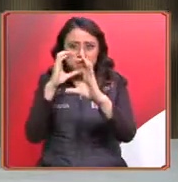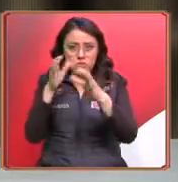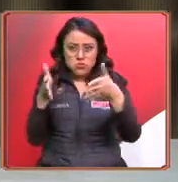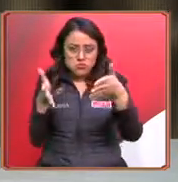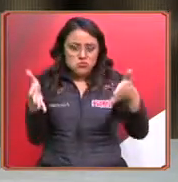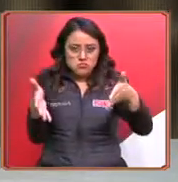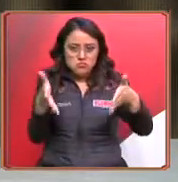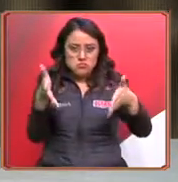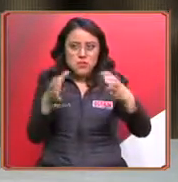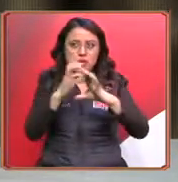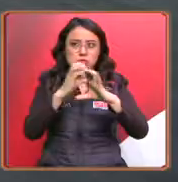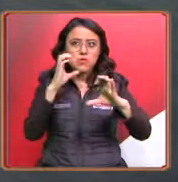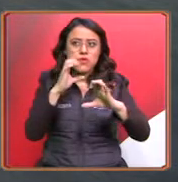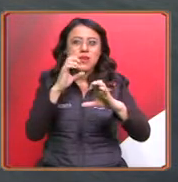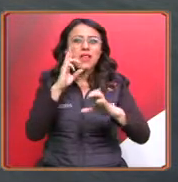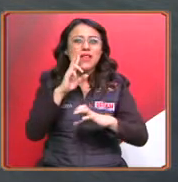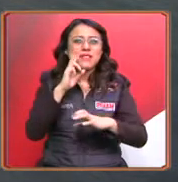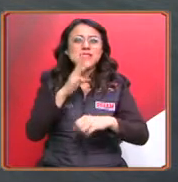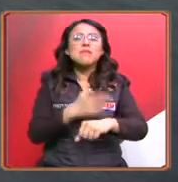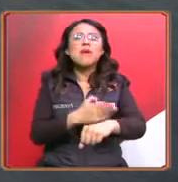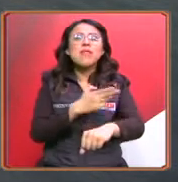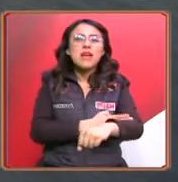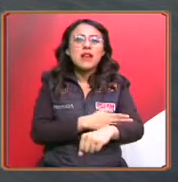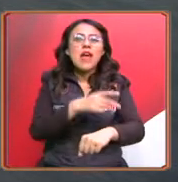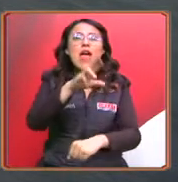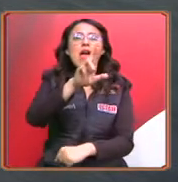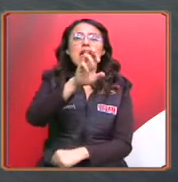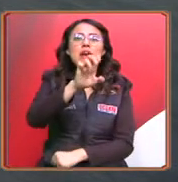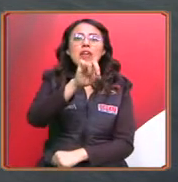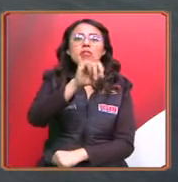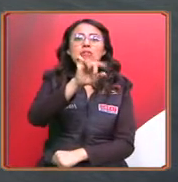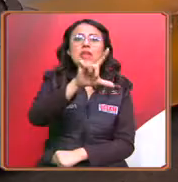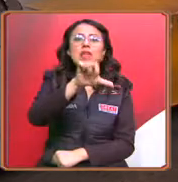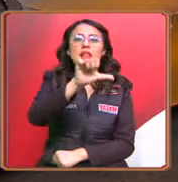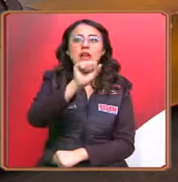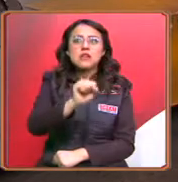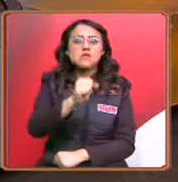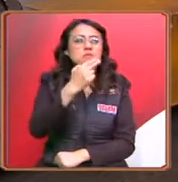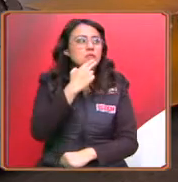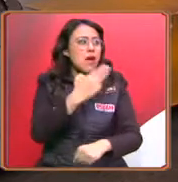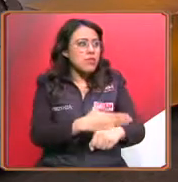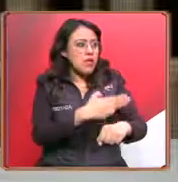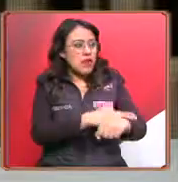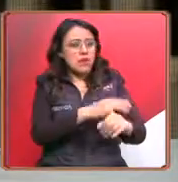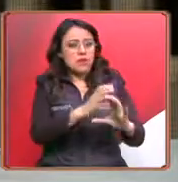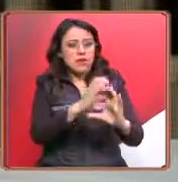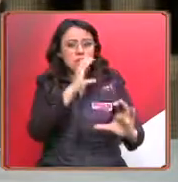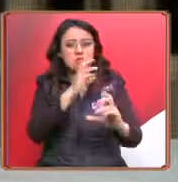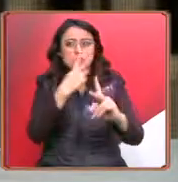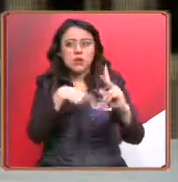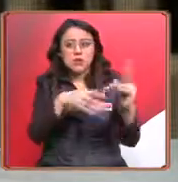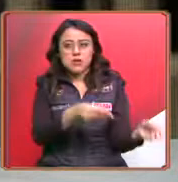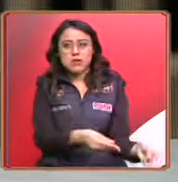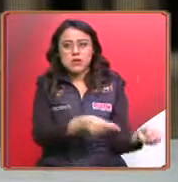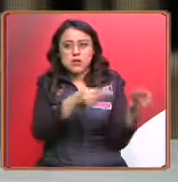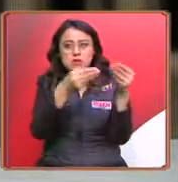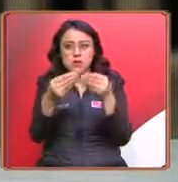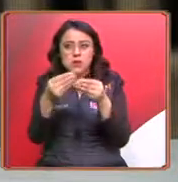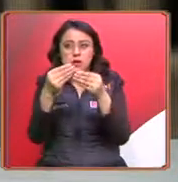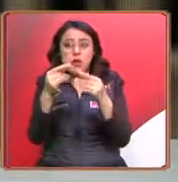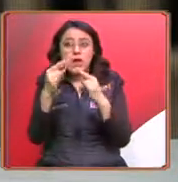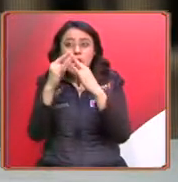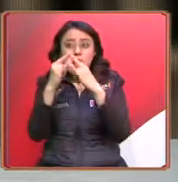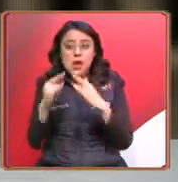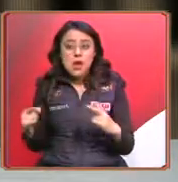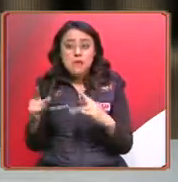camioncito, era de los de tablitas, de redilas. Redilas, señor. Los que traen maderita y todo. Cómo llegó a la carpa,